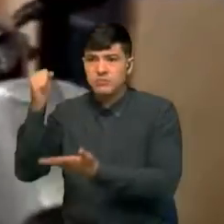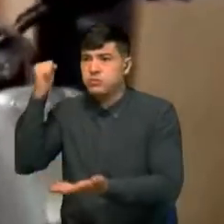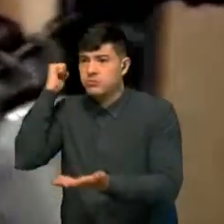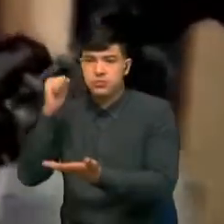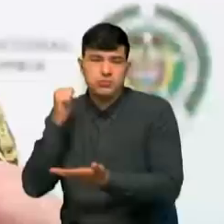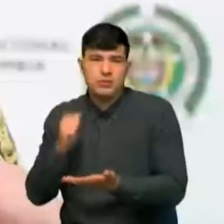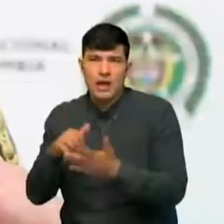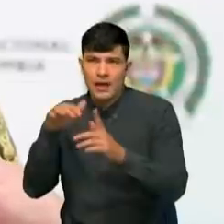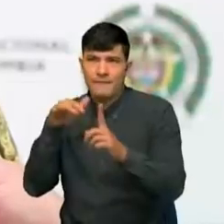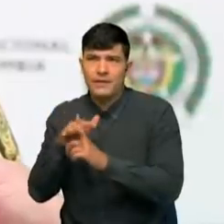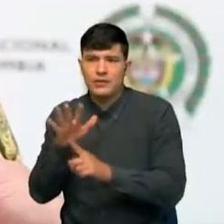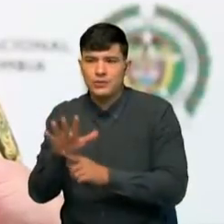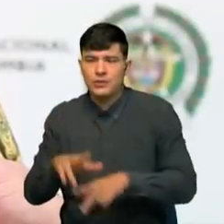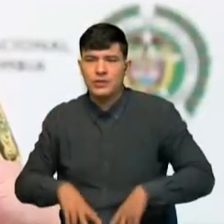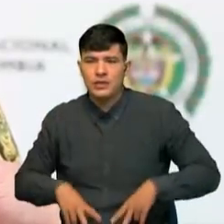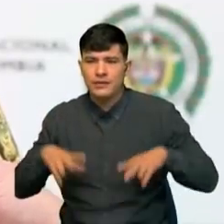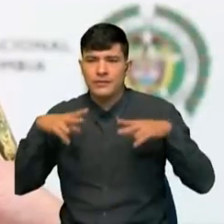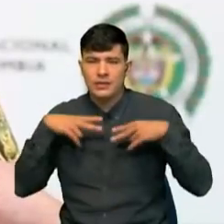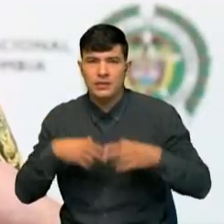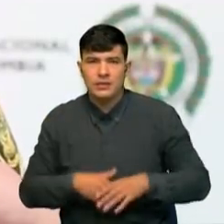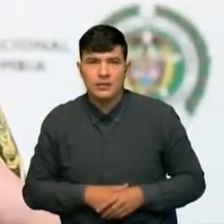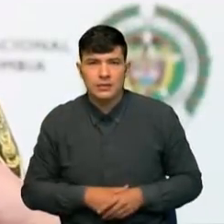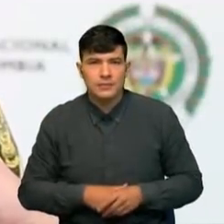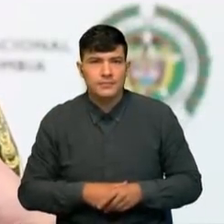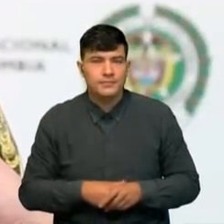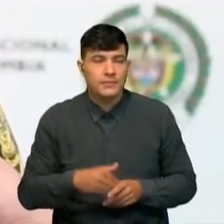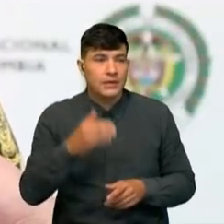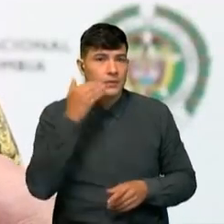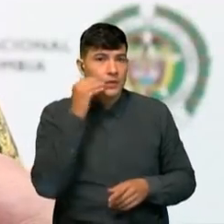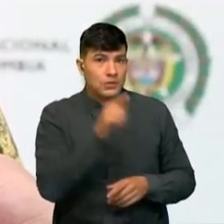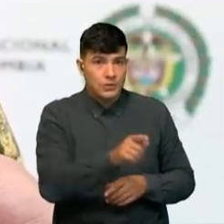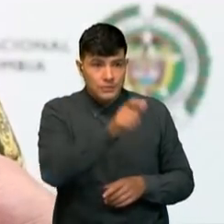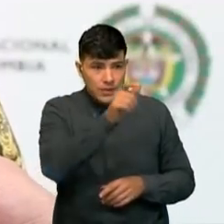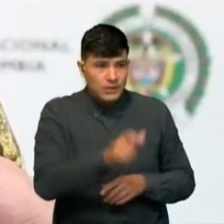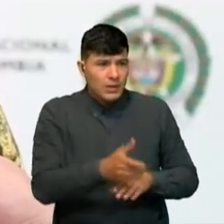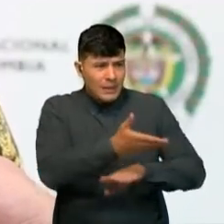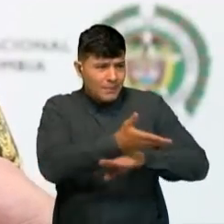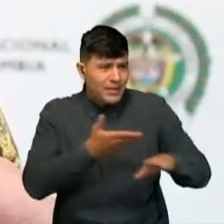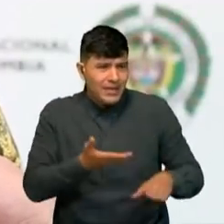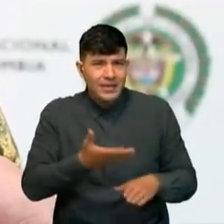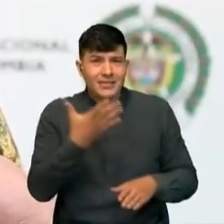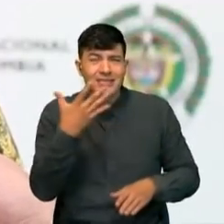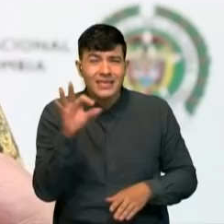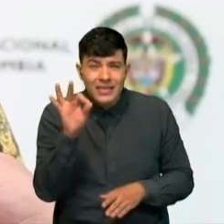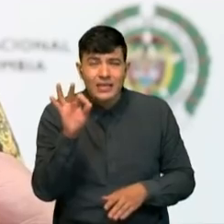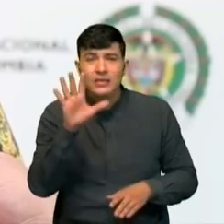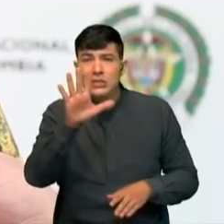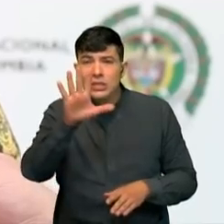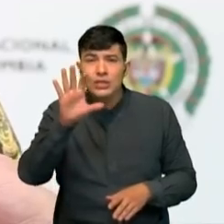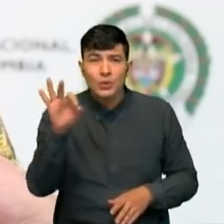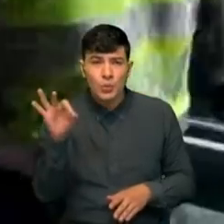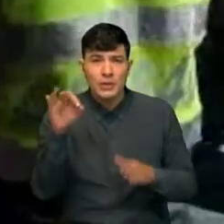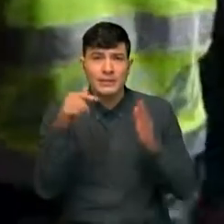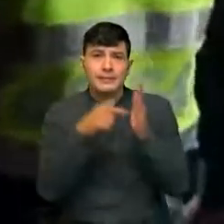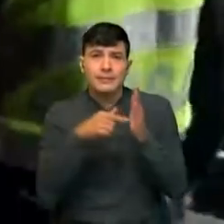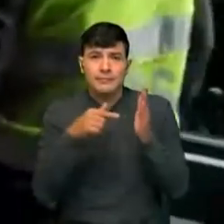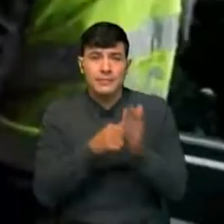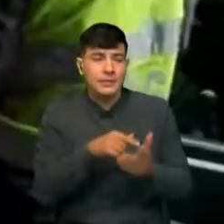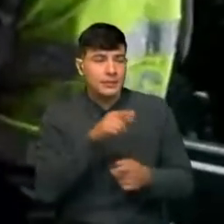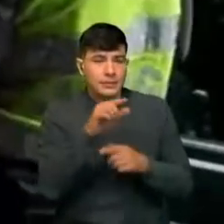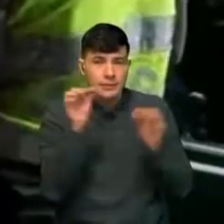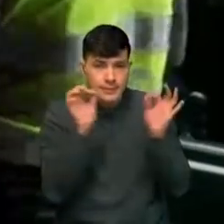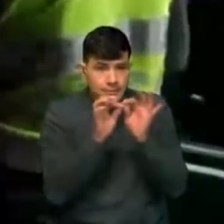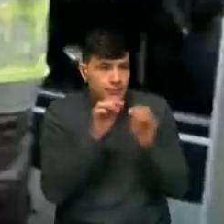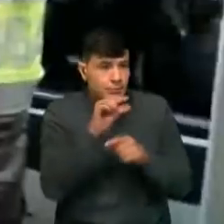terminaron con su vida cuando el victimario cobraba una cuantía mínima que adeudaba la víctima al parecer